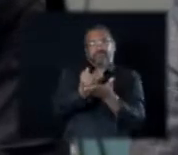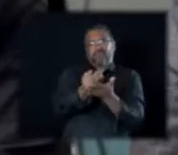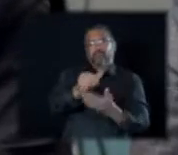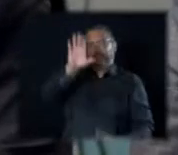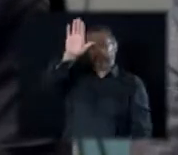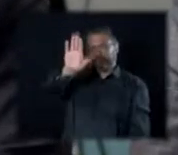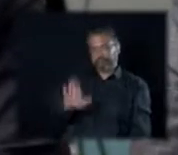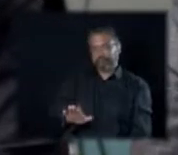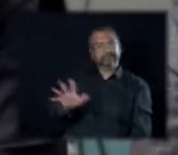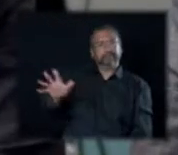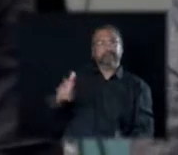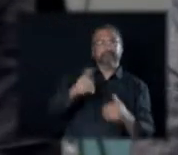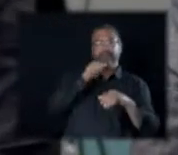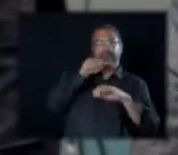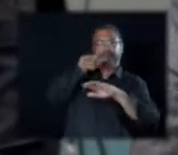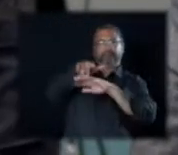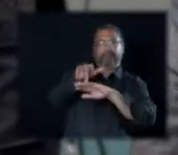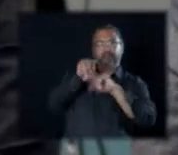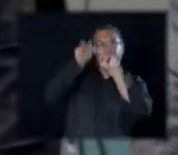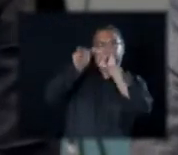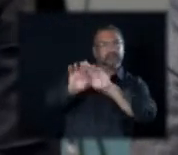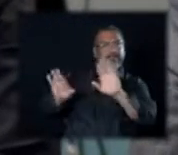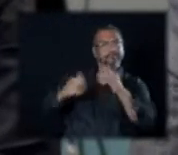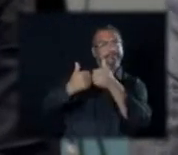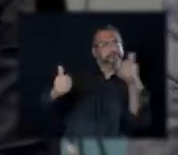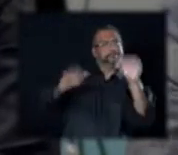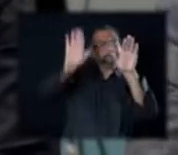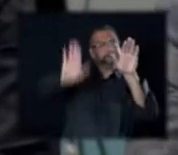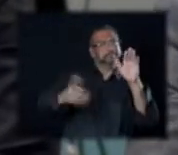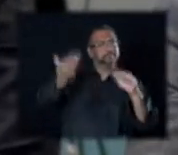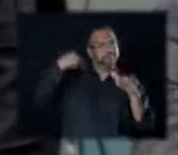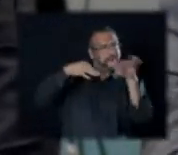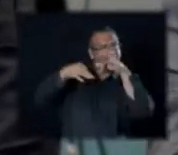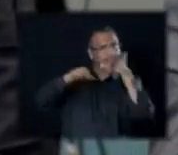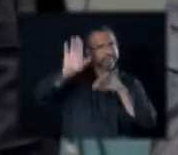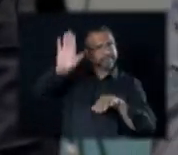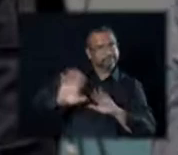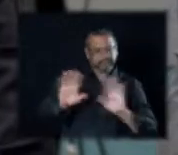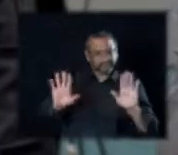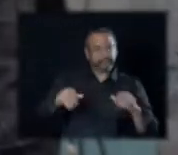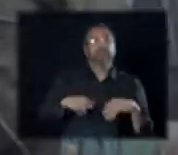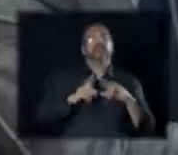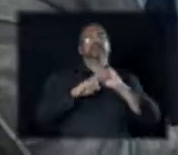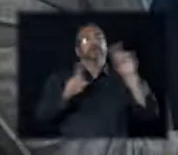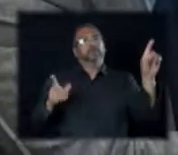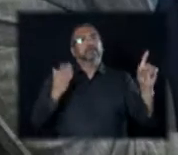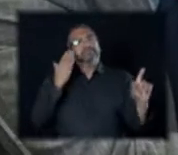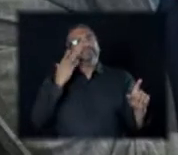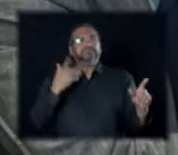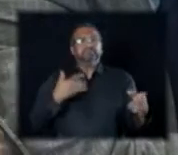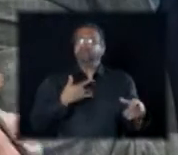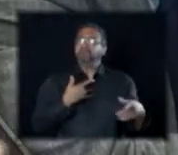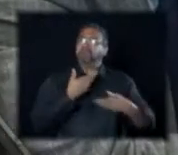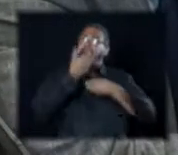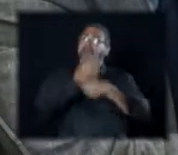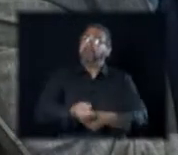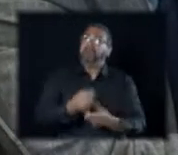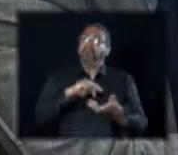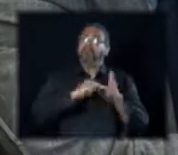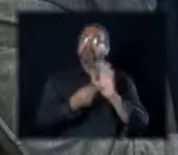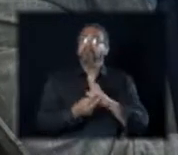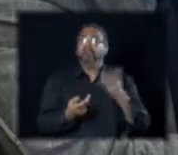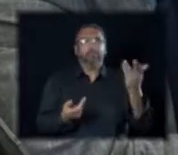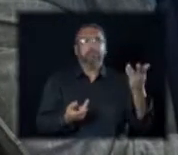algunos fondos y algunas cuentas de inversión, como expliqué anteriormente, pero sí